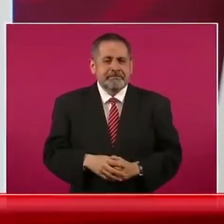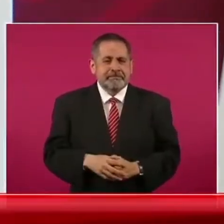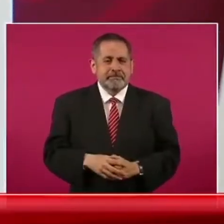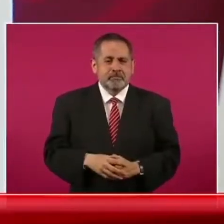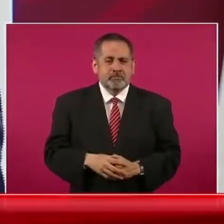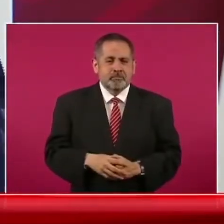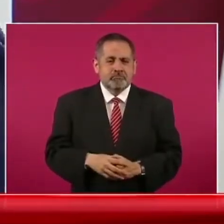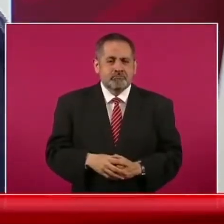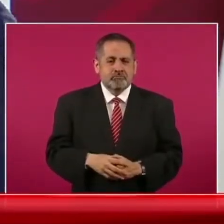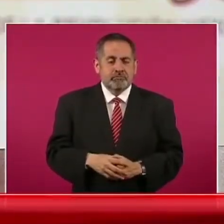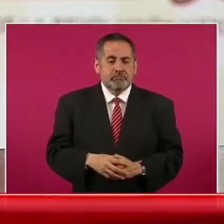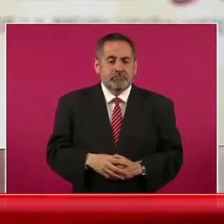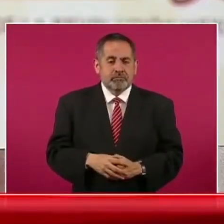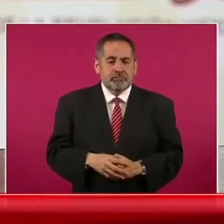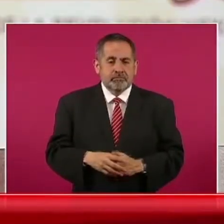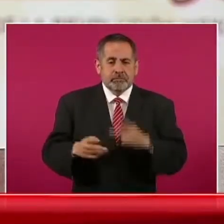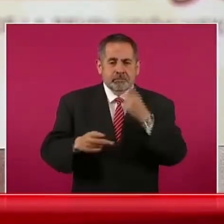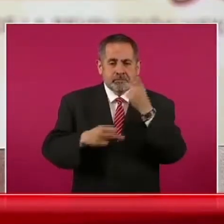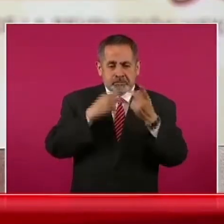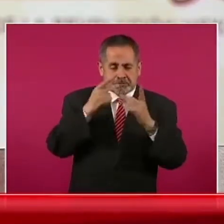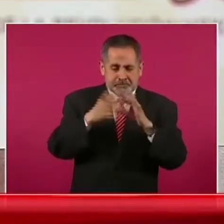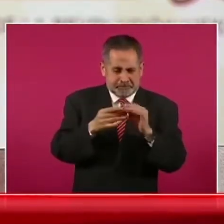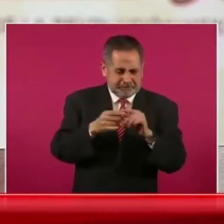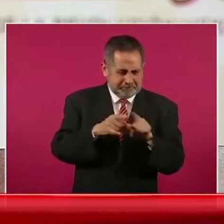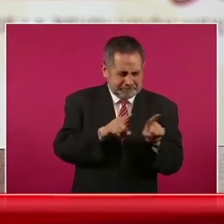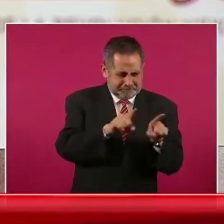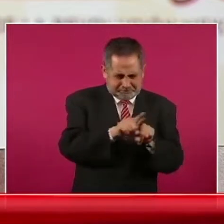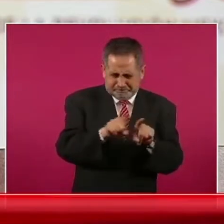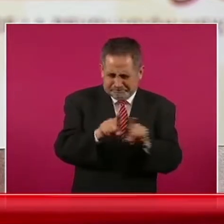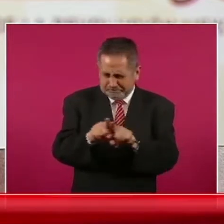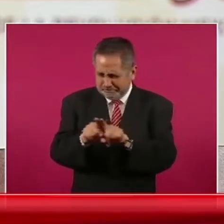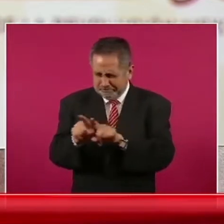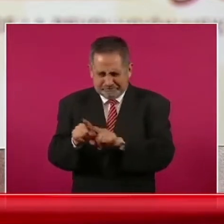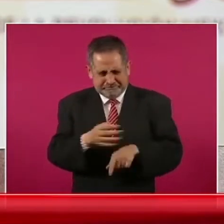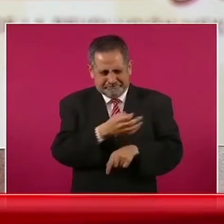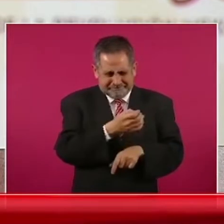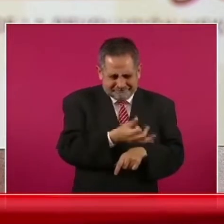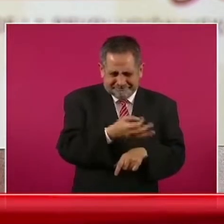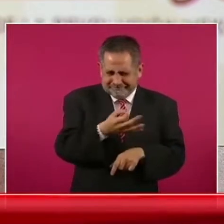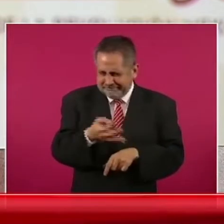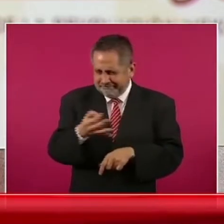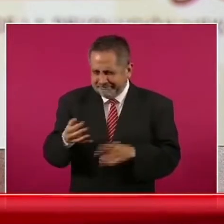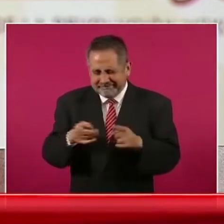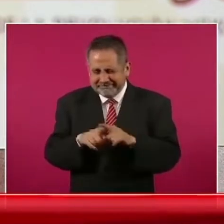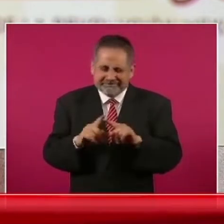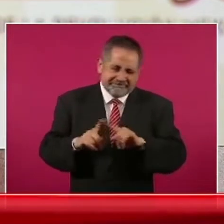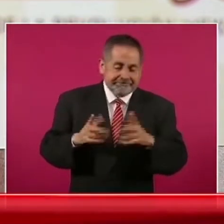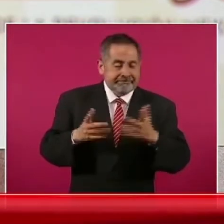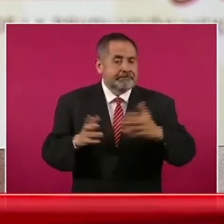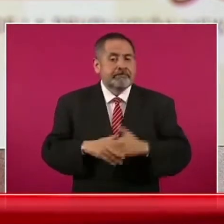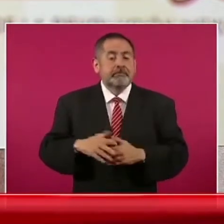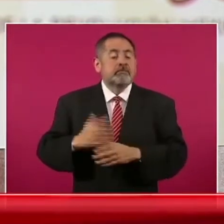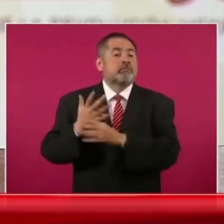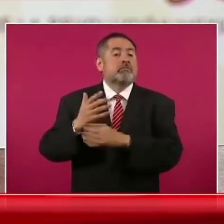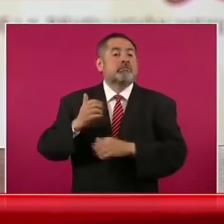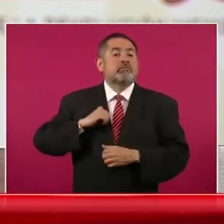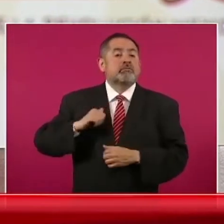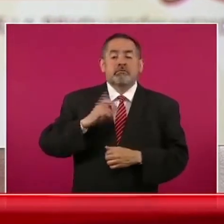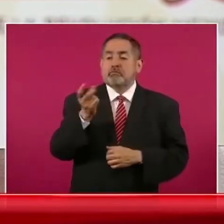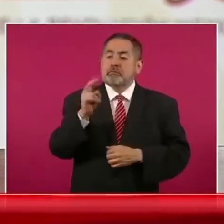se puede decir casi lo mismo decía Don Jesús